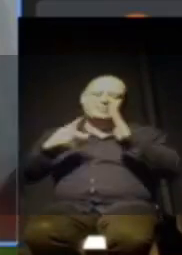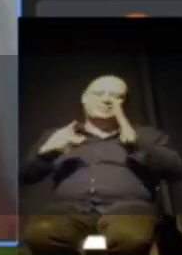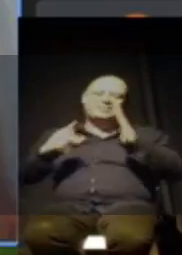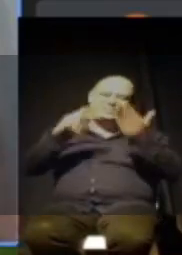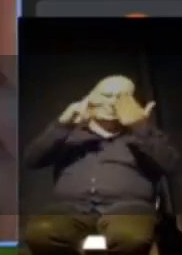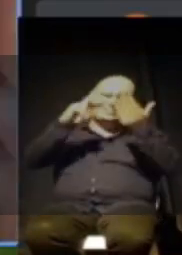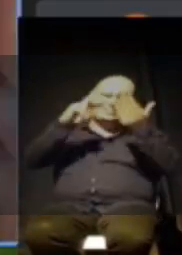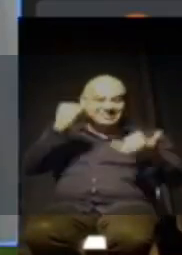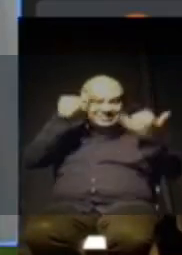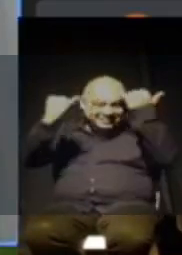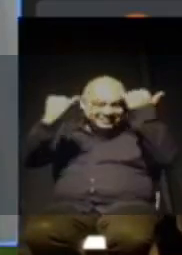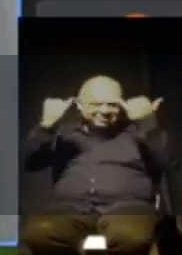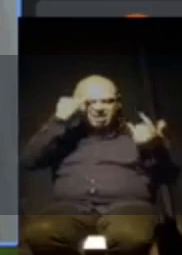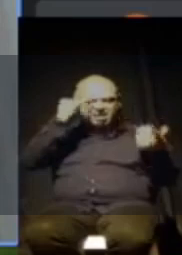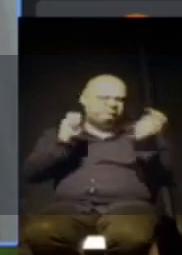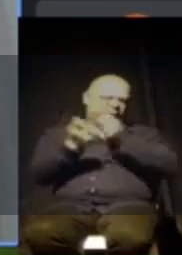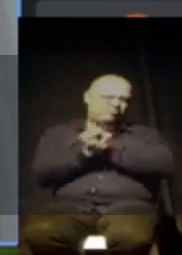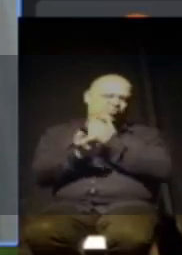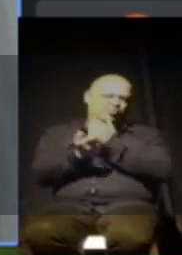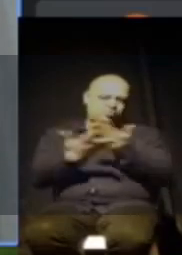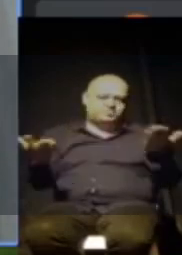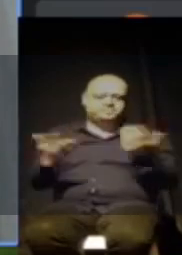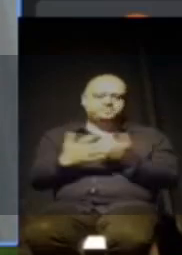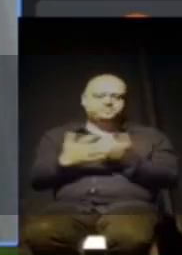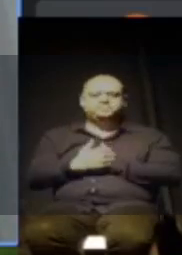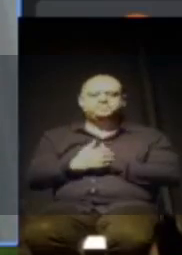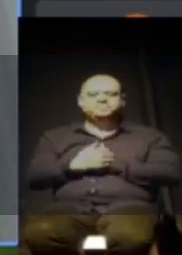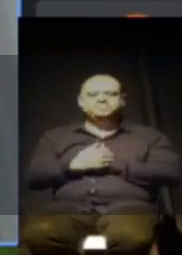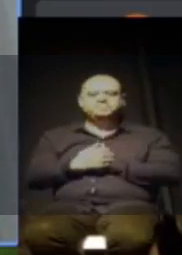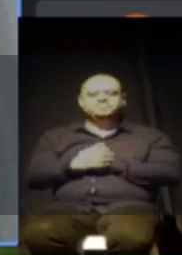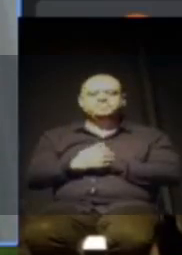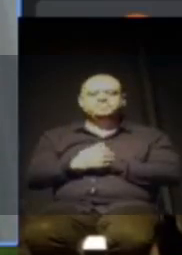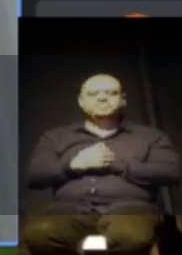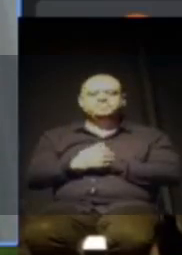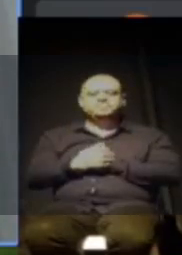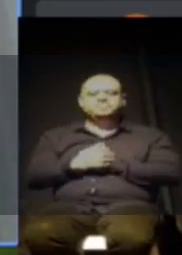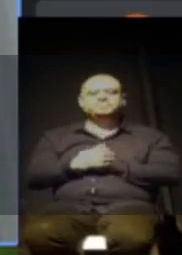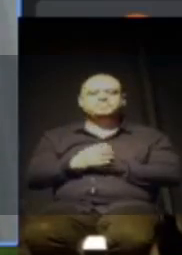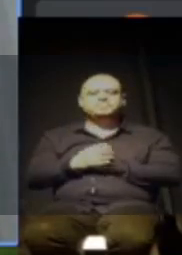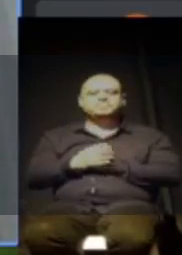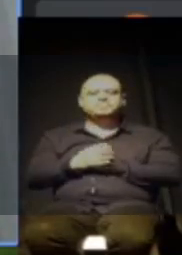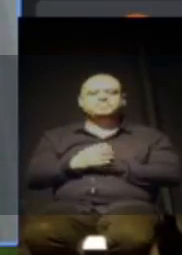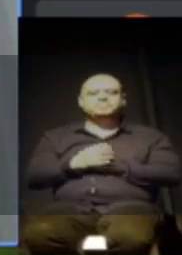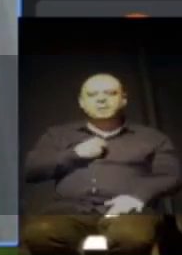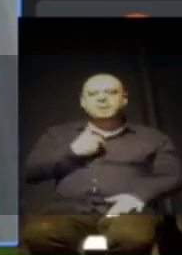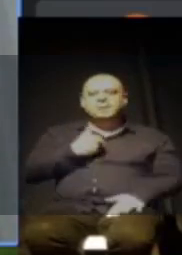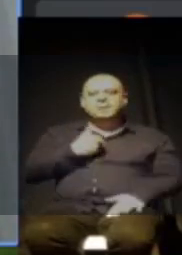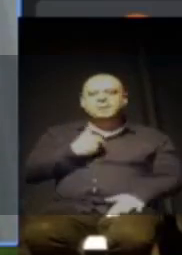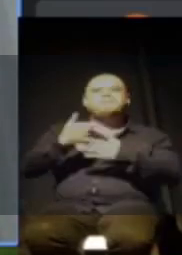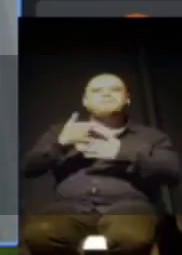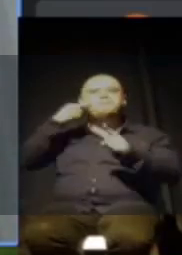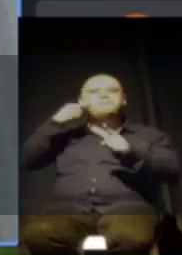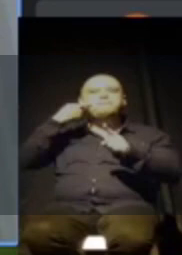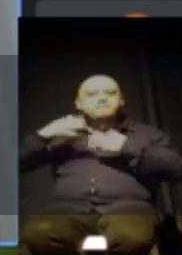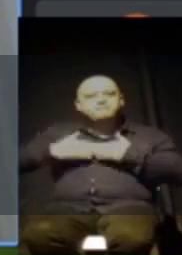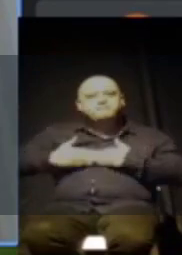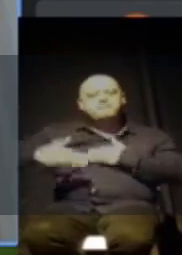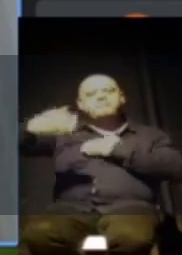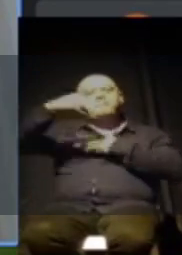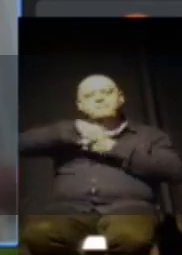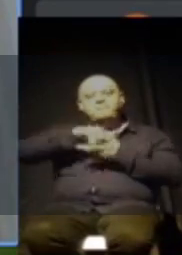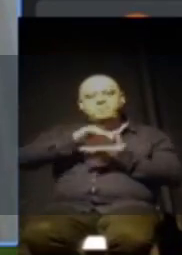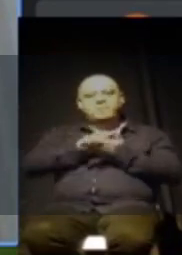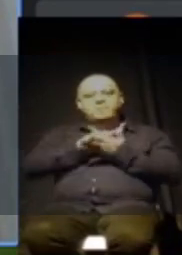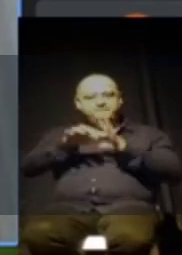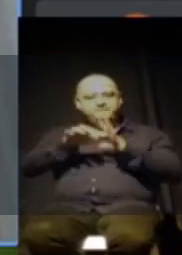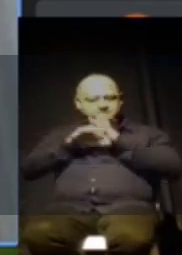avance, innovación, entre otras. Estamos caminando o compitiendo en línea recta de desposesión,